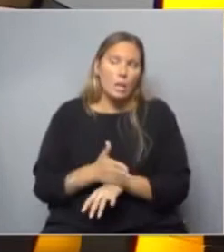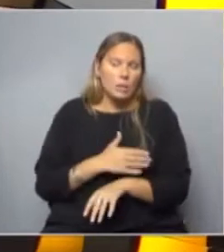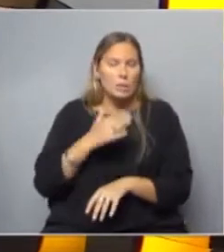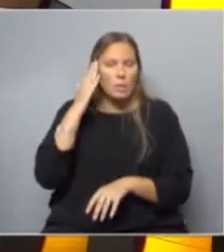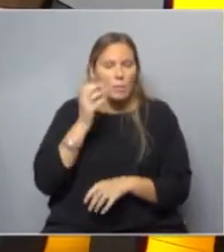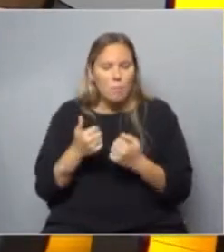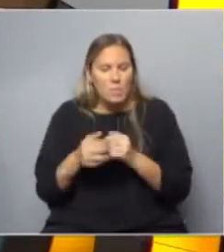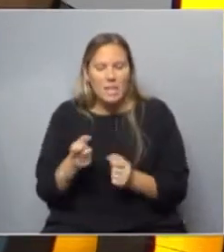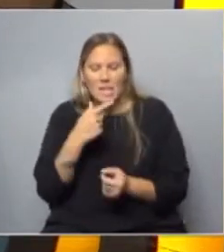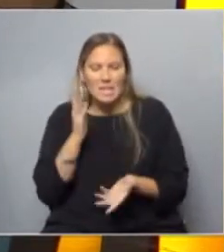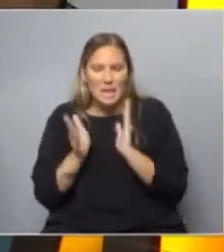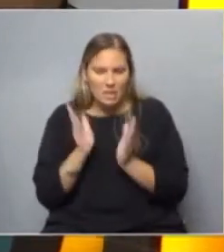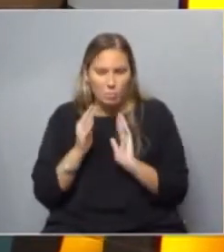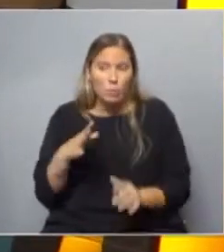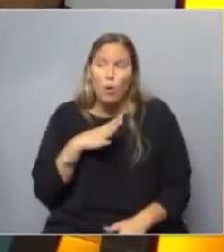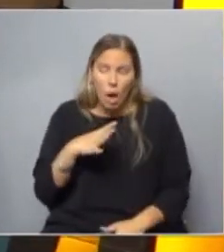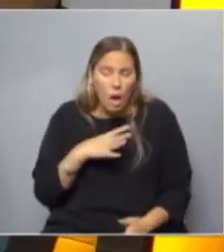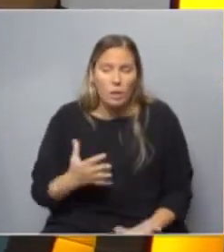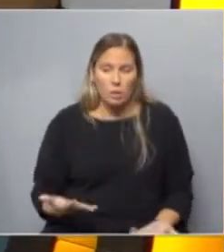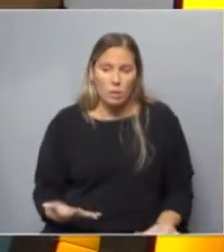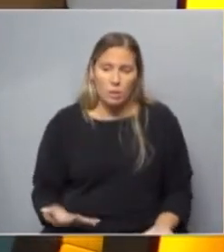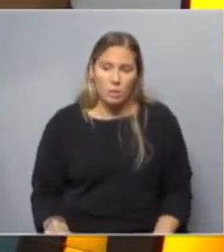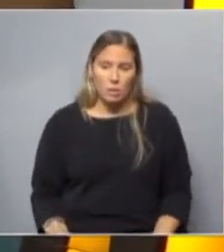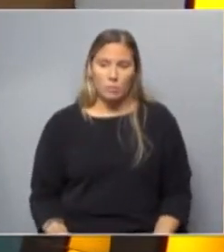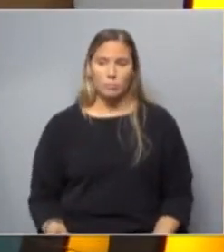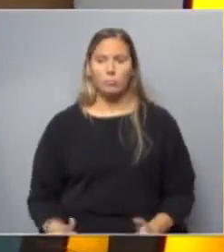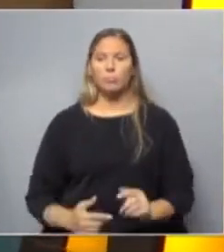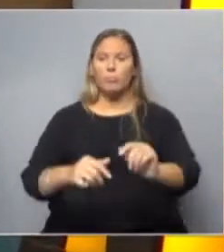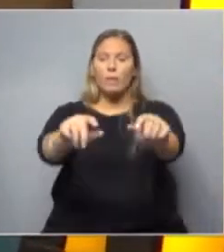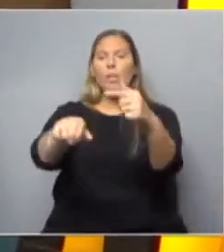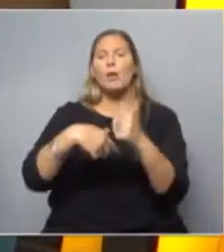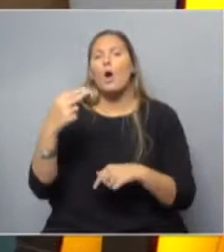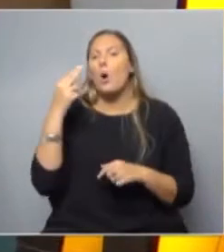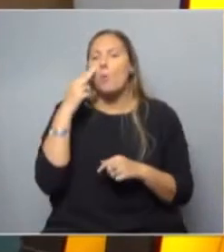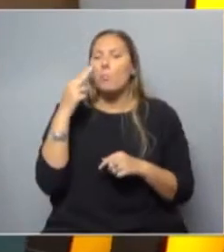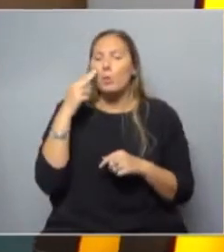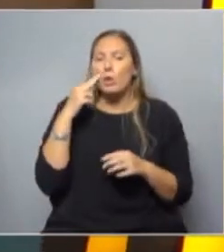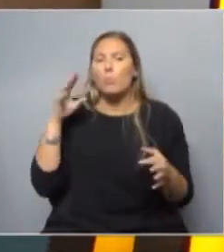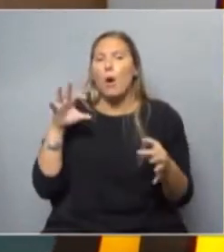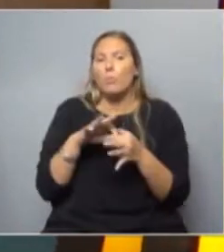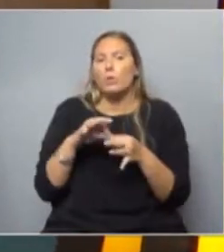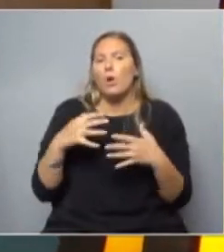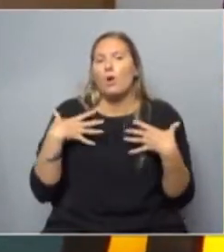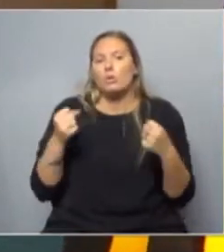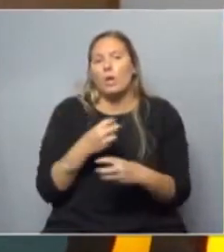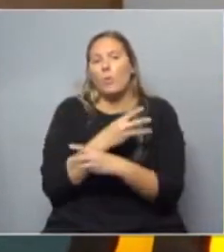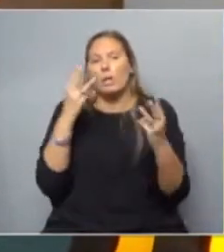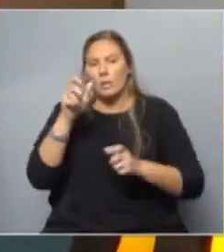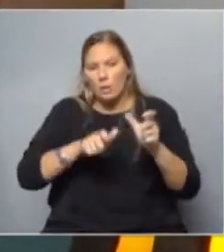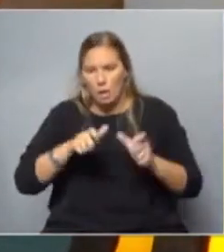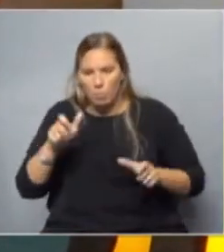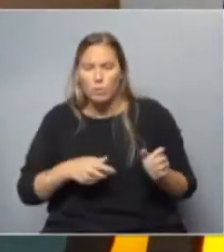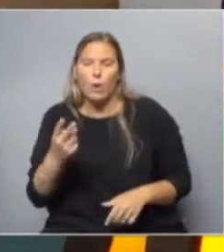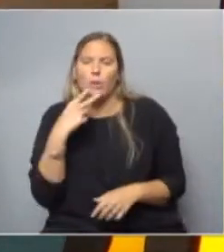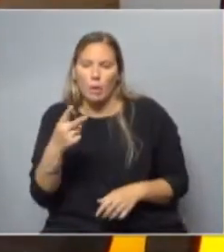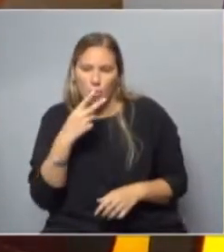los tratamientos, porque existen, ¿no? Después, bueno, después hay problemas ligados a la salud general de la población, el